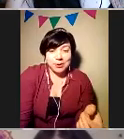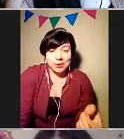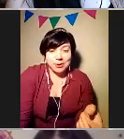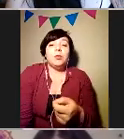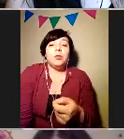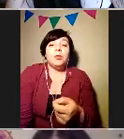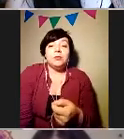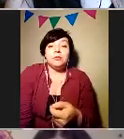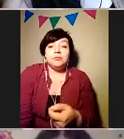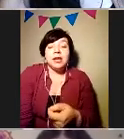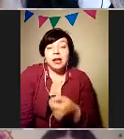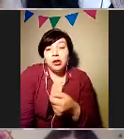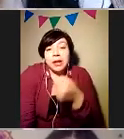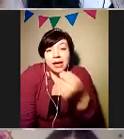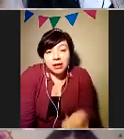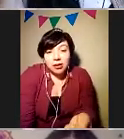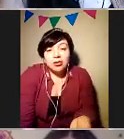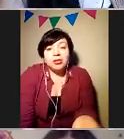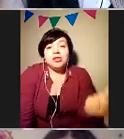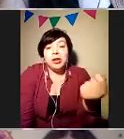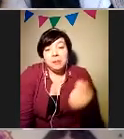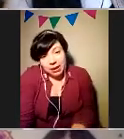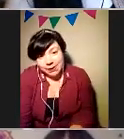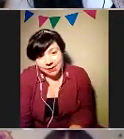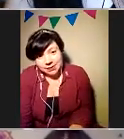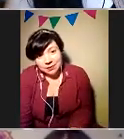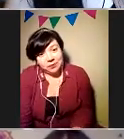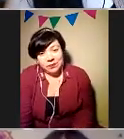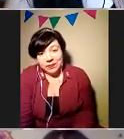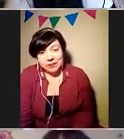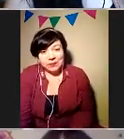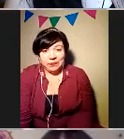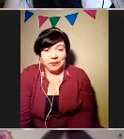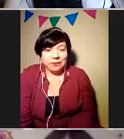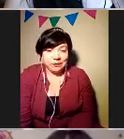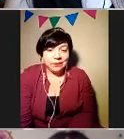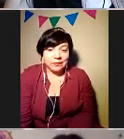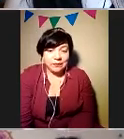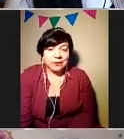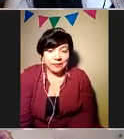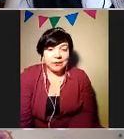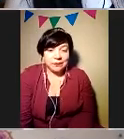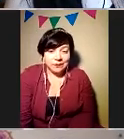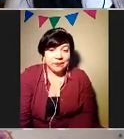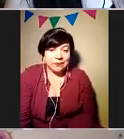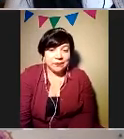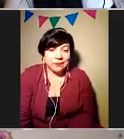de la vida en otro lugar por un salario precario en condiciones mínimas. Sí, pues su vida es así, su vida es así.